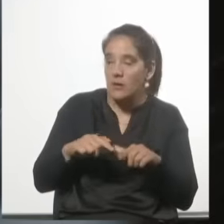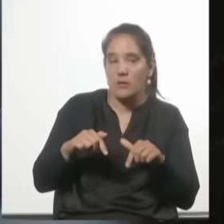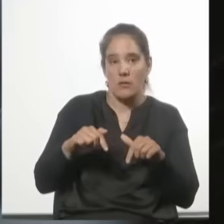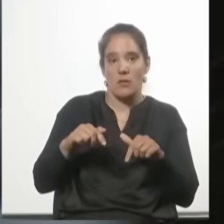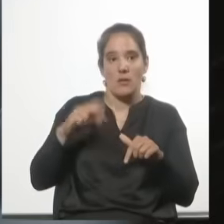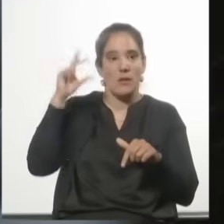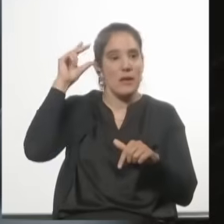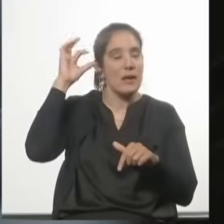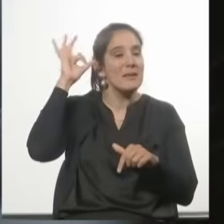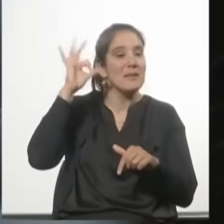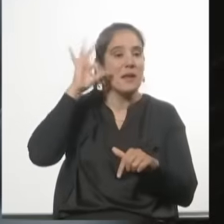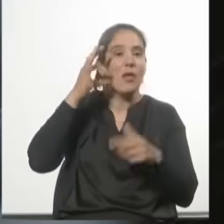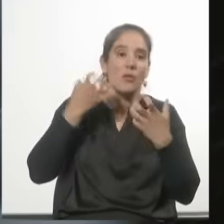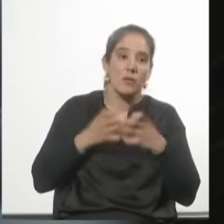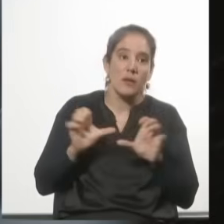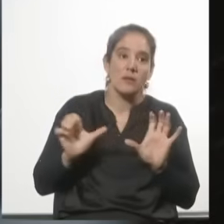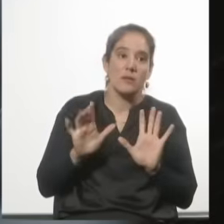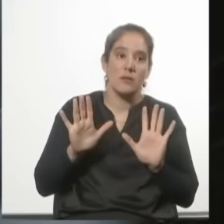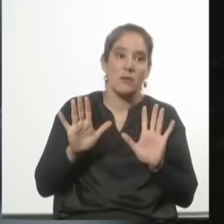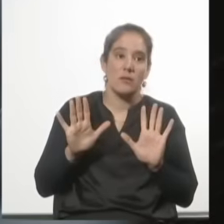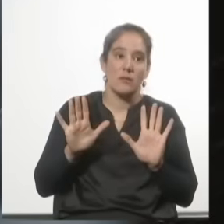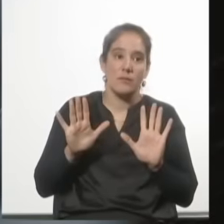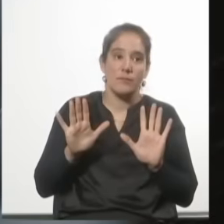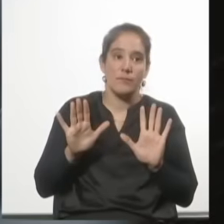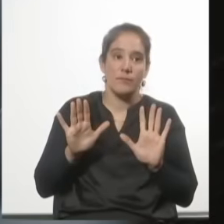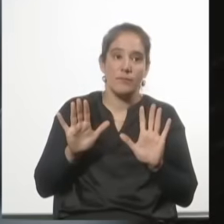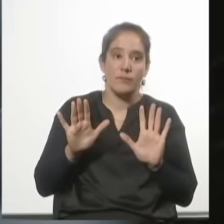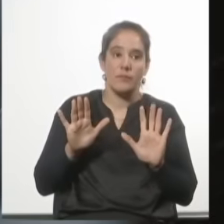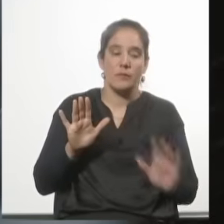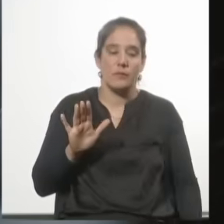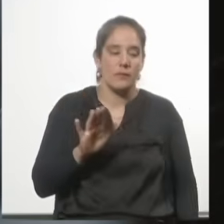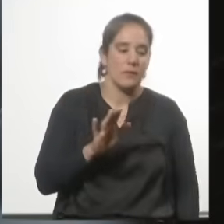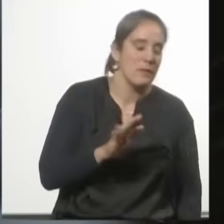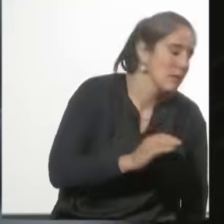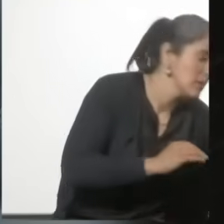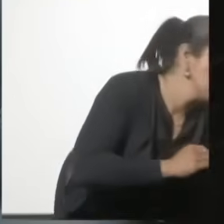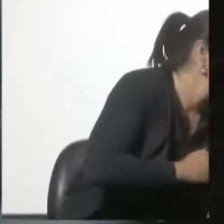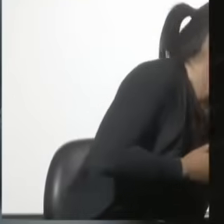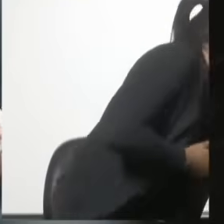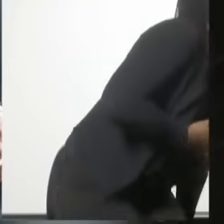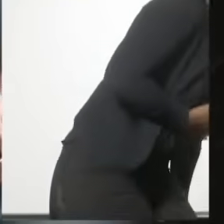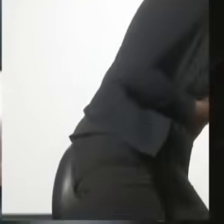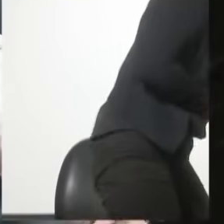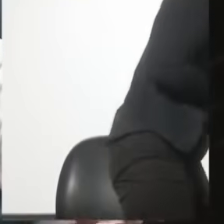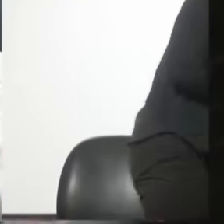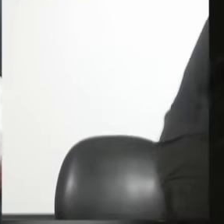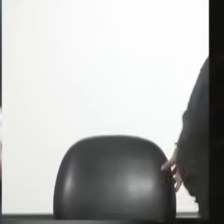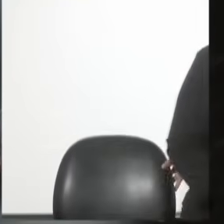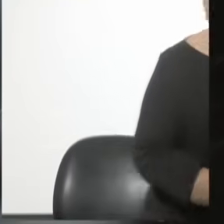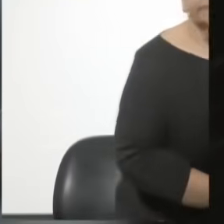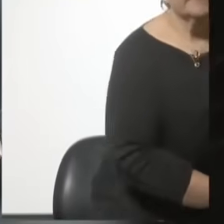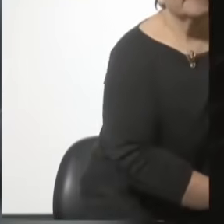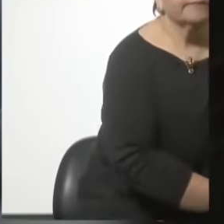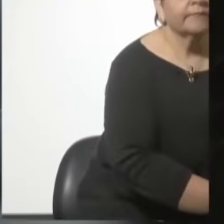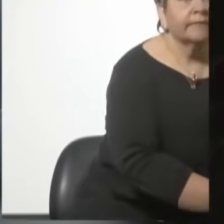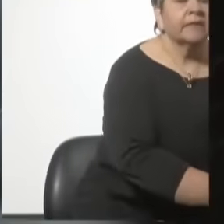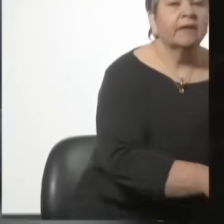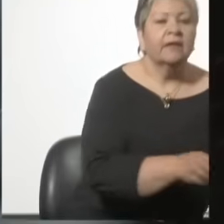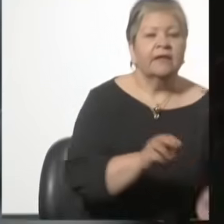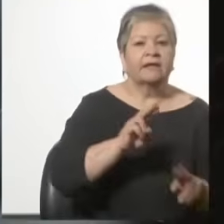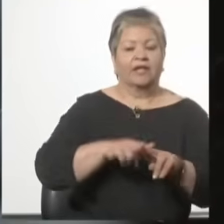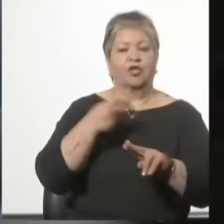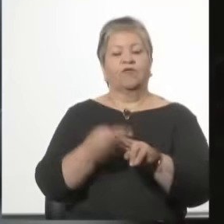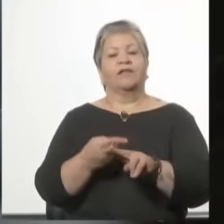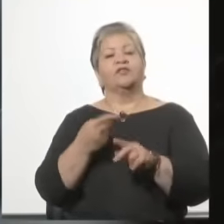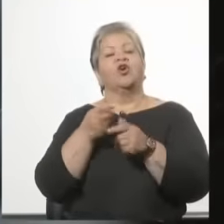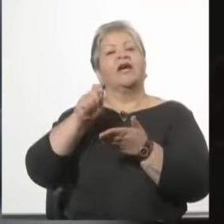corresponde atribuir por los referidos hechos. Pero vamos a la escena final, que es la renovación de una garantía inexistente.